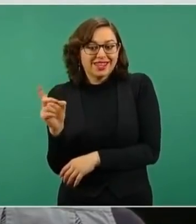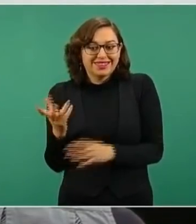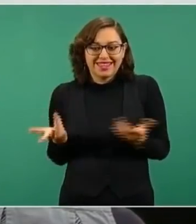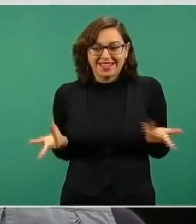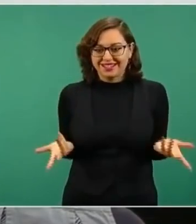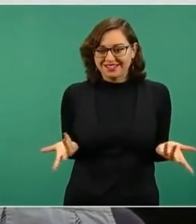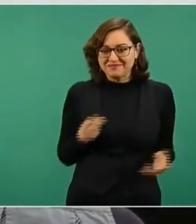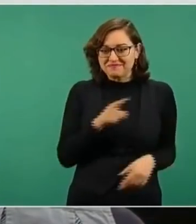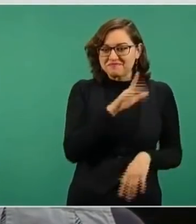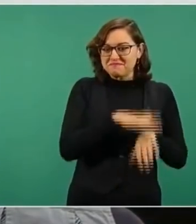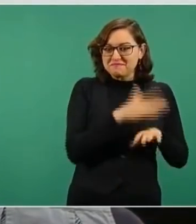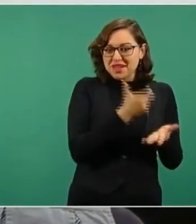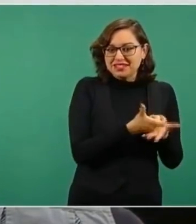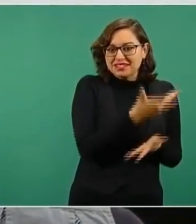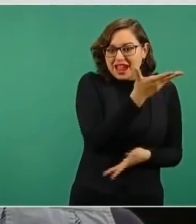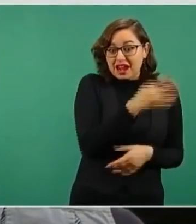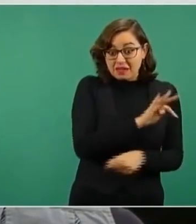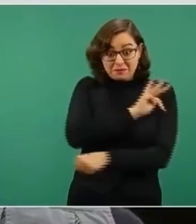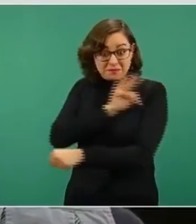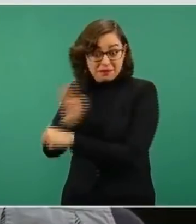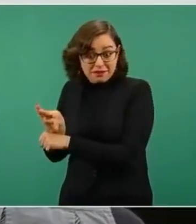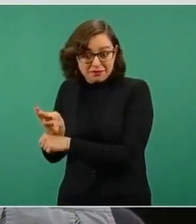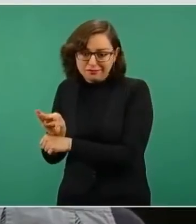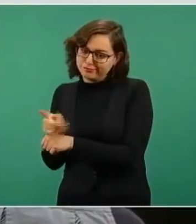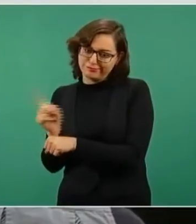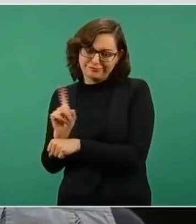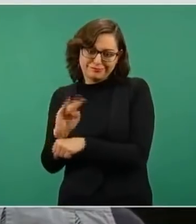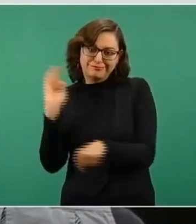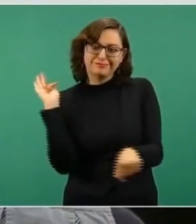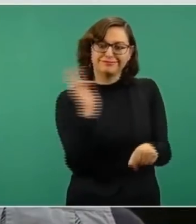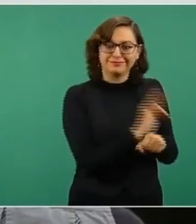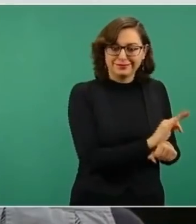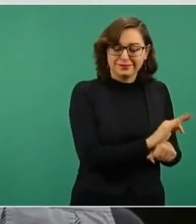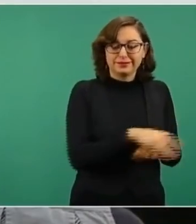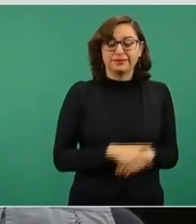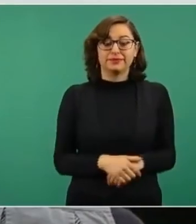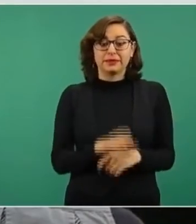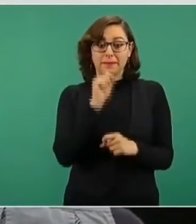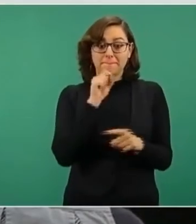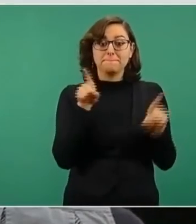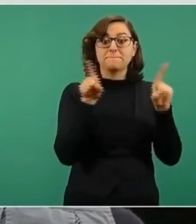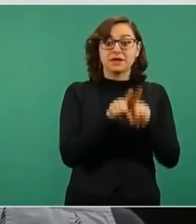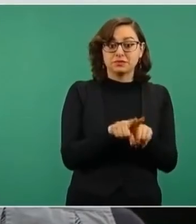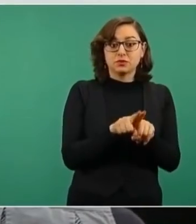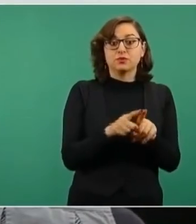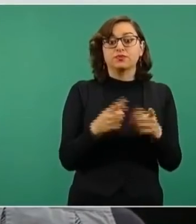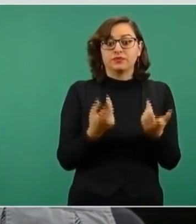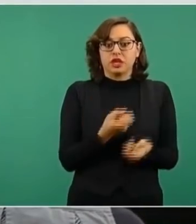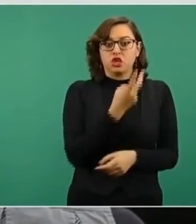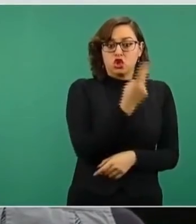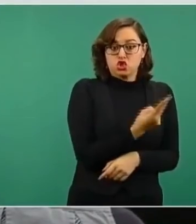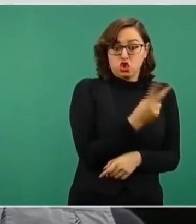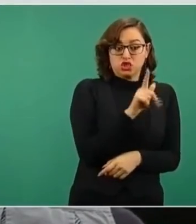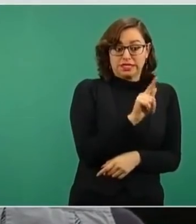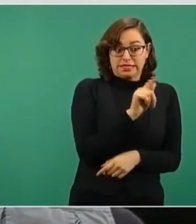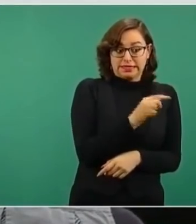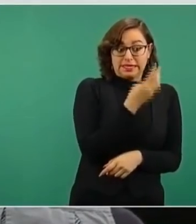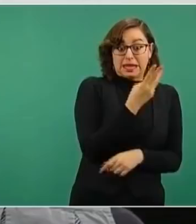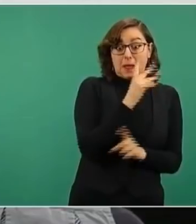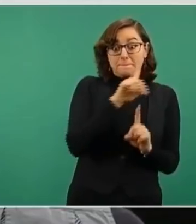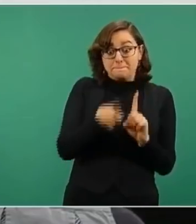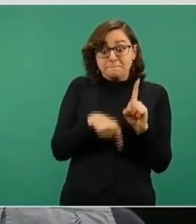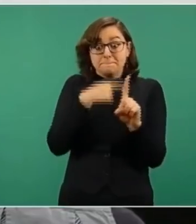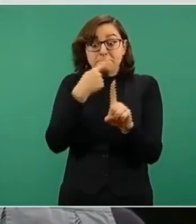de 1.28, es decir, el costo de la transmisión, de la distribución, de otros servicios adicionales que se